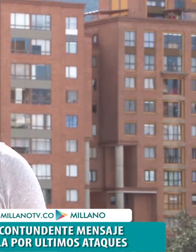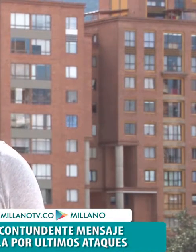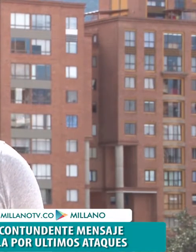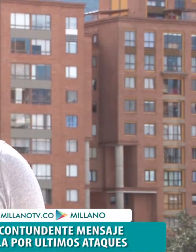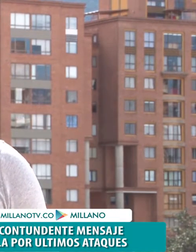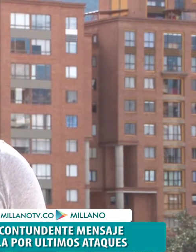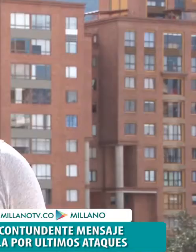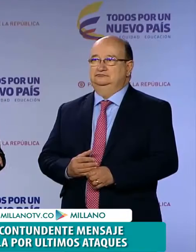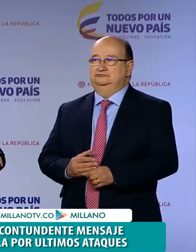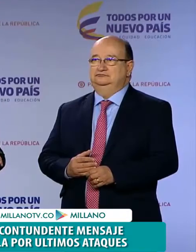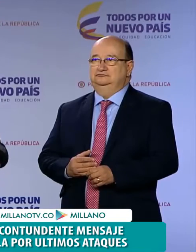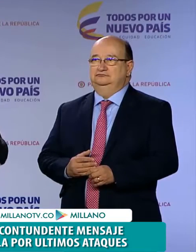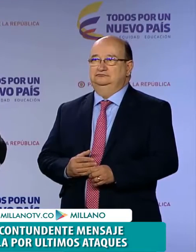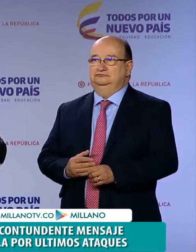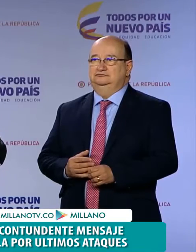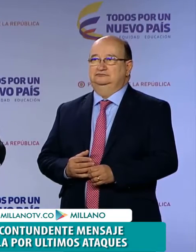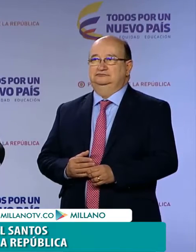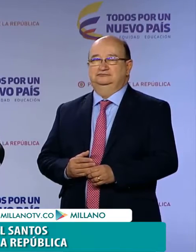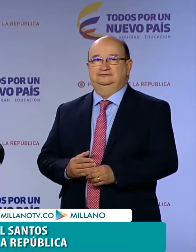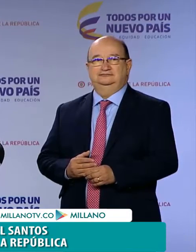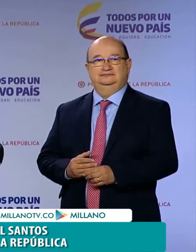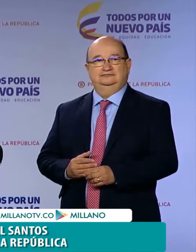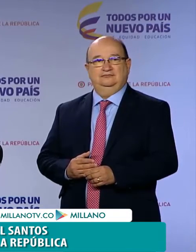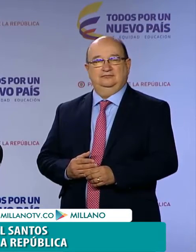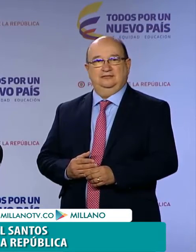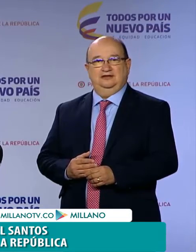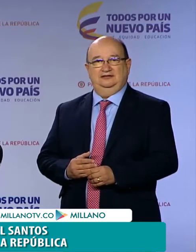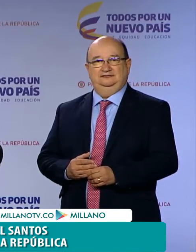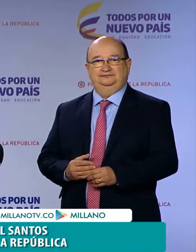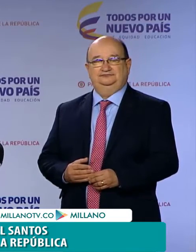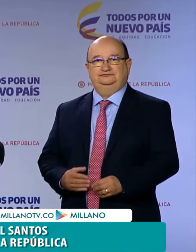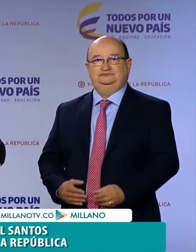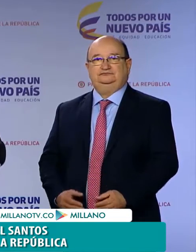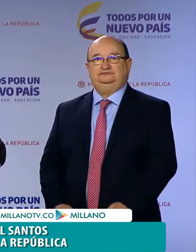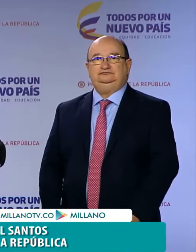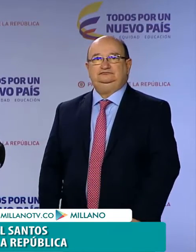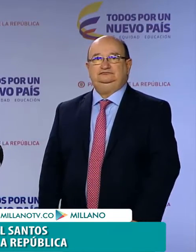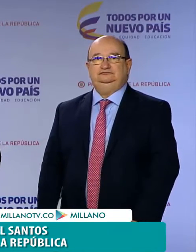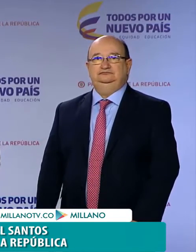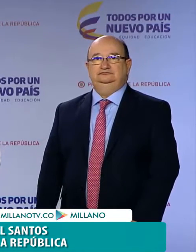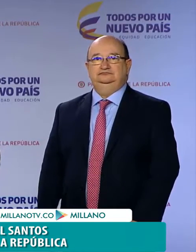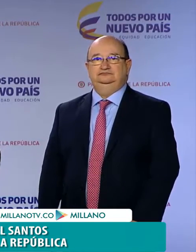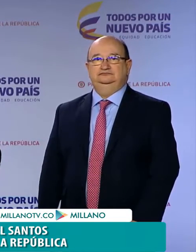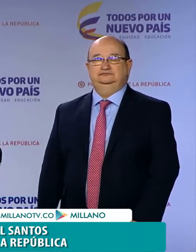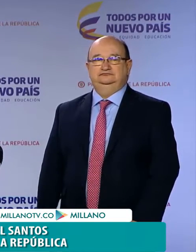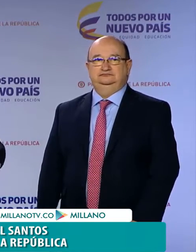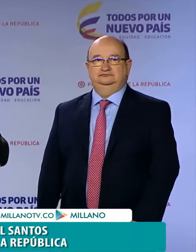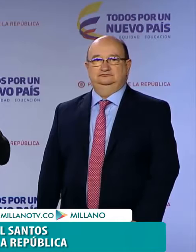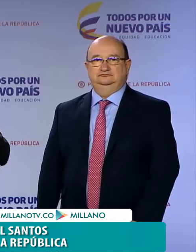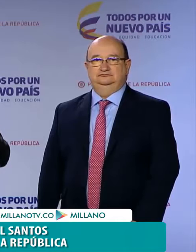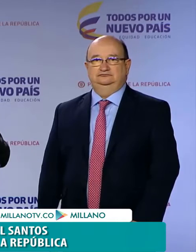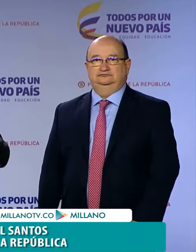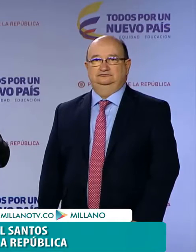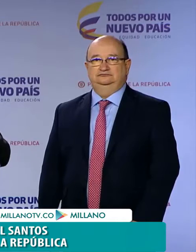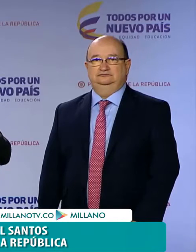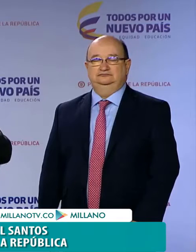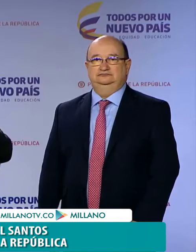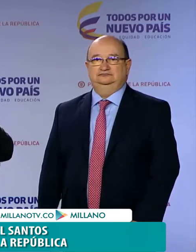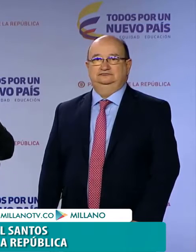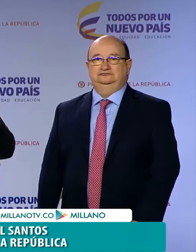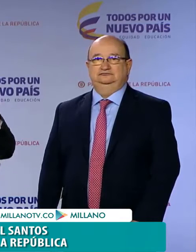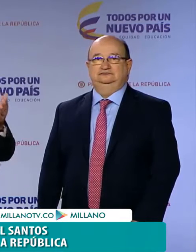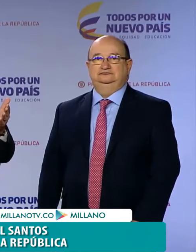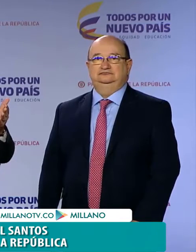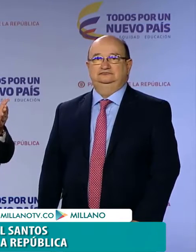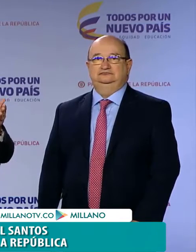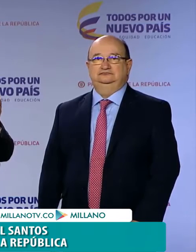contra del pueblo colombiano. Dijo el presidente Maduro que Colombia no tiene salud pública y que miles de colombianos